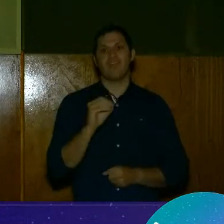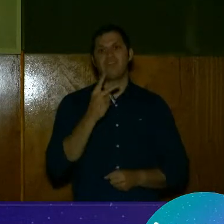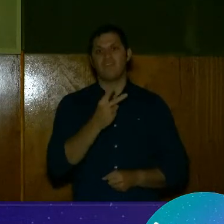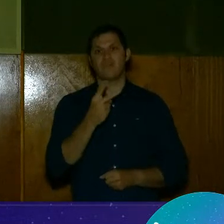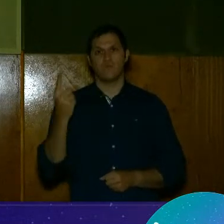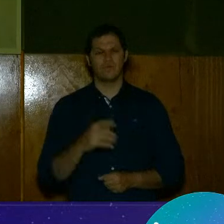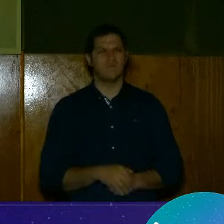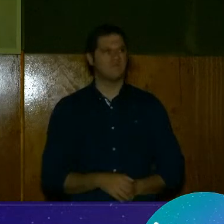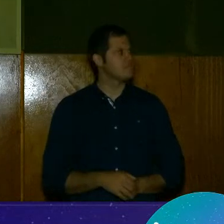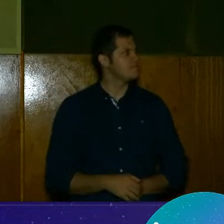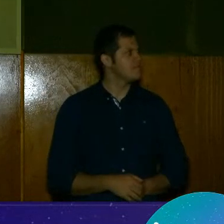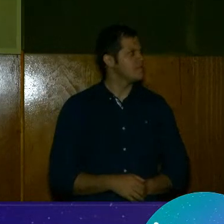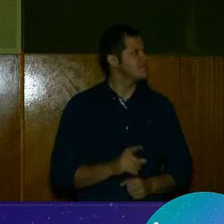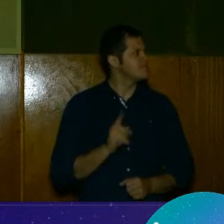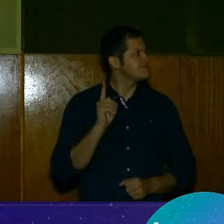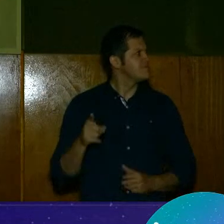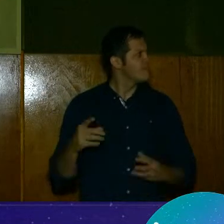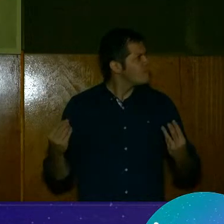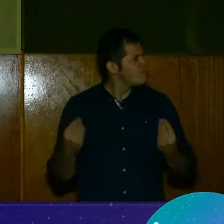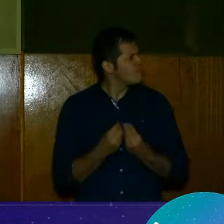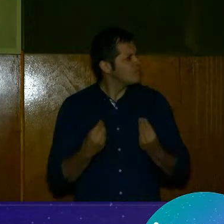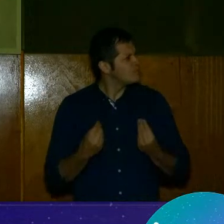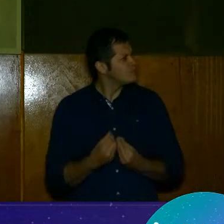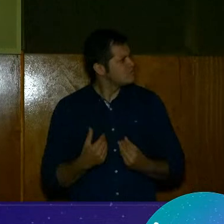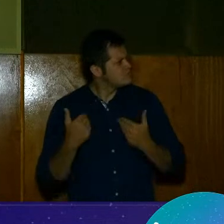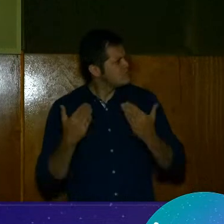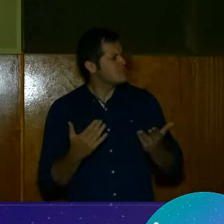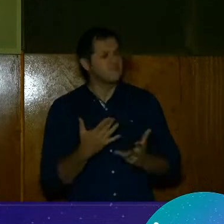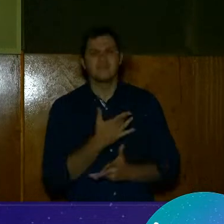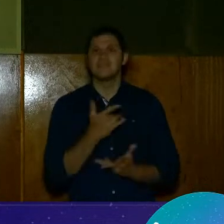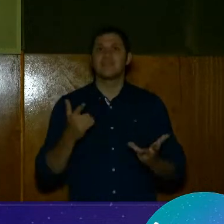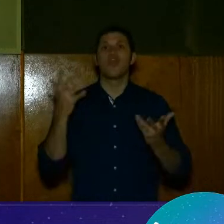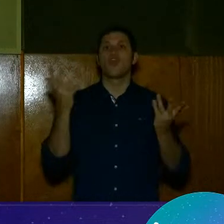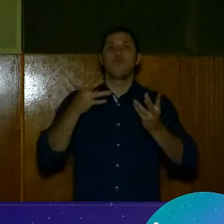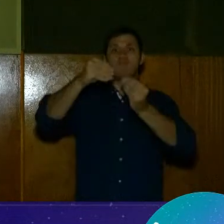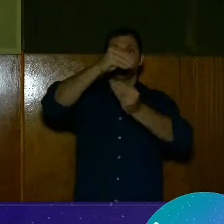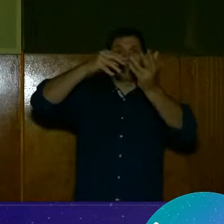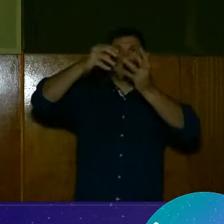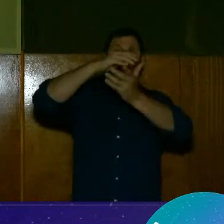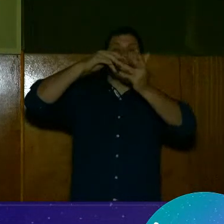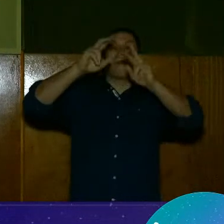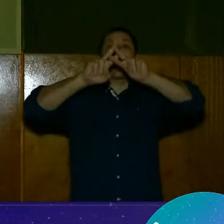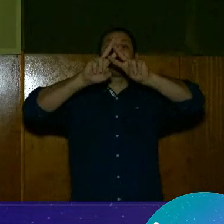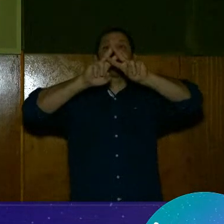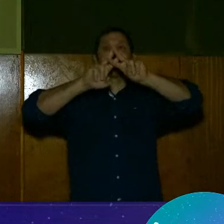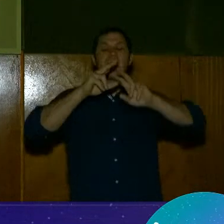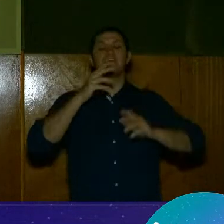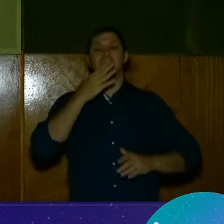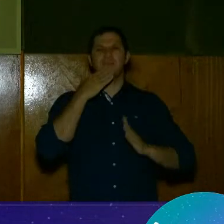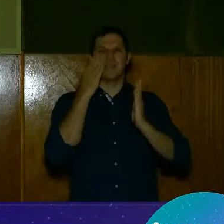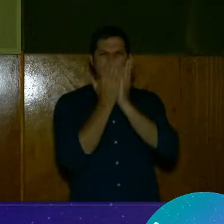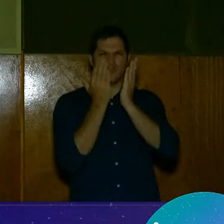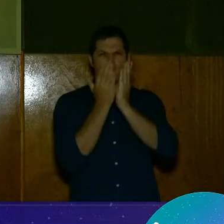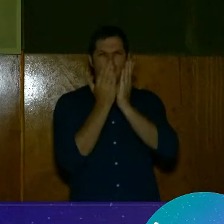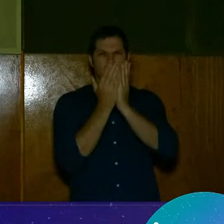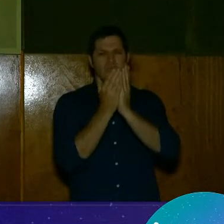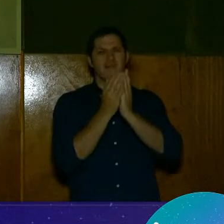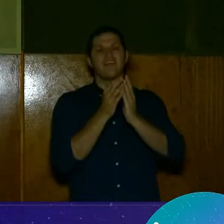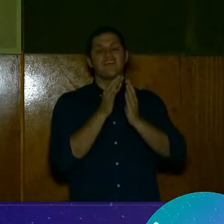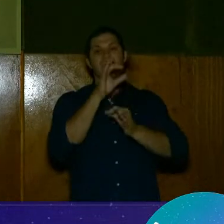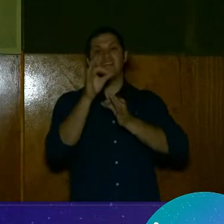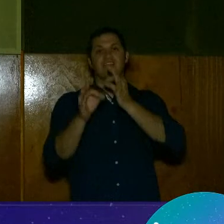luchar lista del día de ayer premio nacional de ciencias exactas del año pasado del 2021